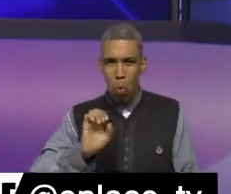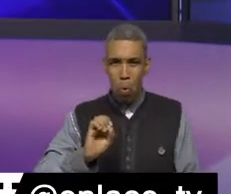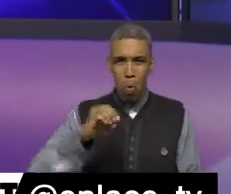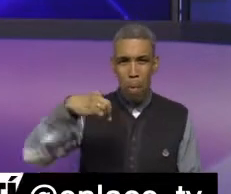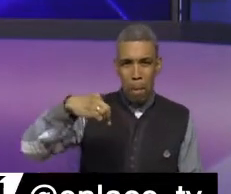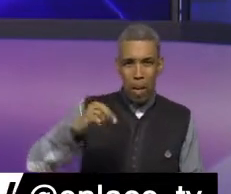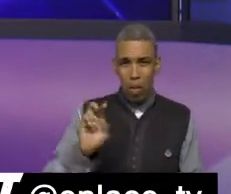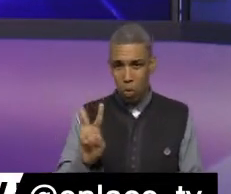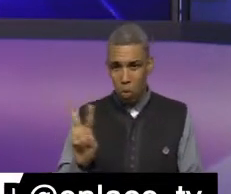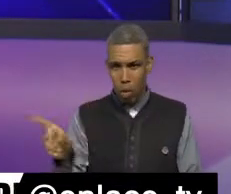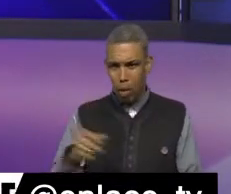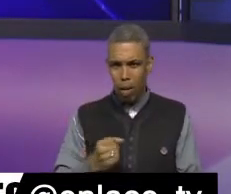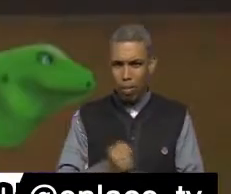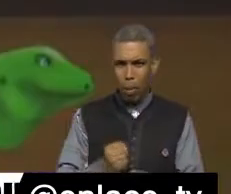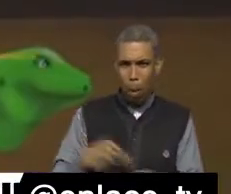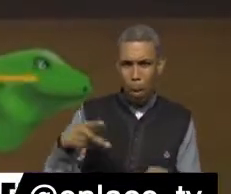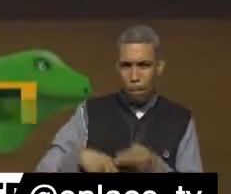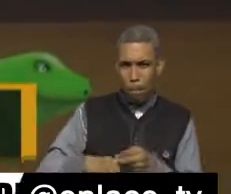ritmo.